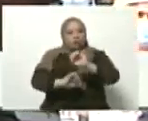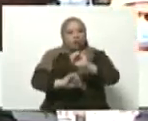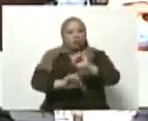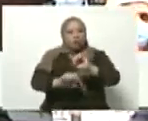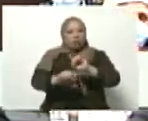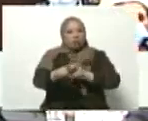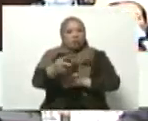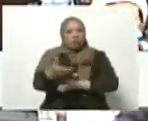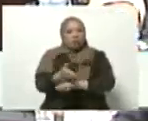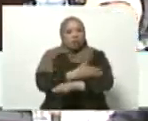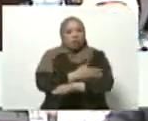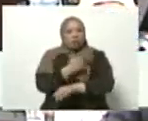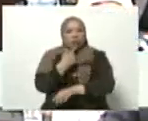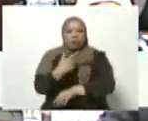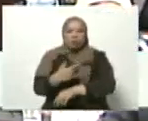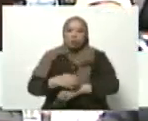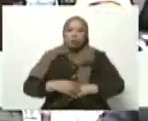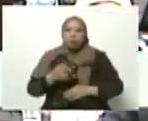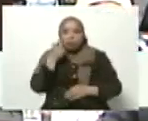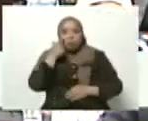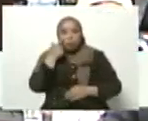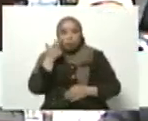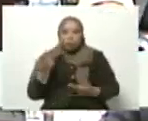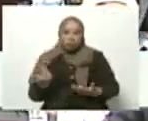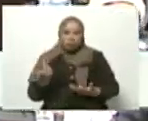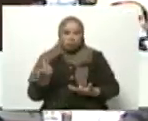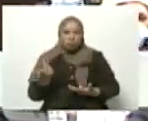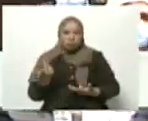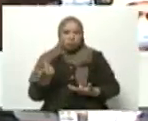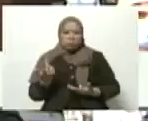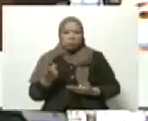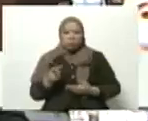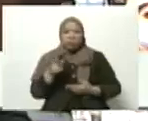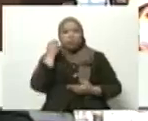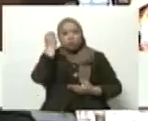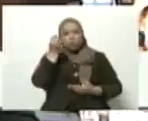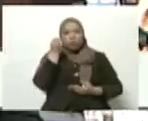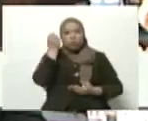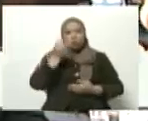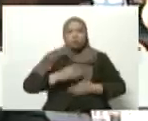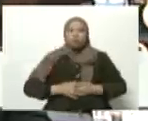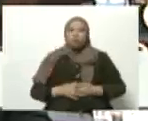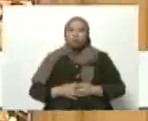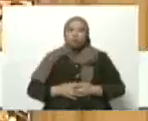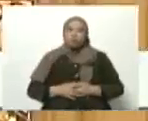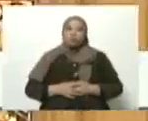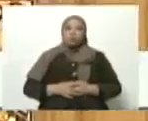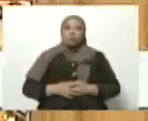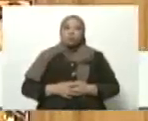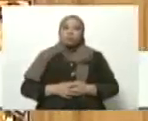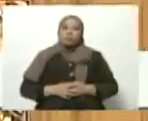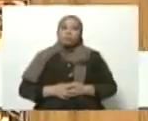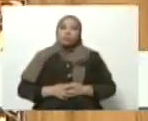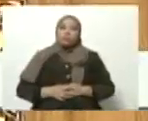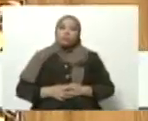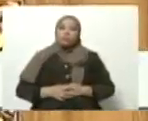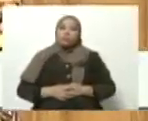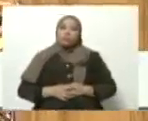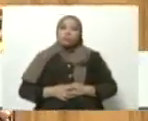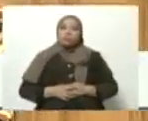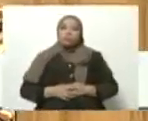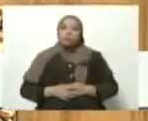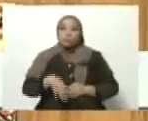usted muy bien está alertando. ¿Usted no cree, señor embajador, que ese